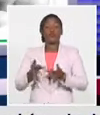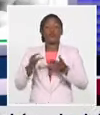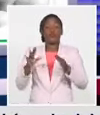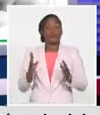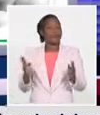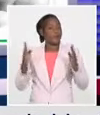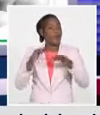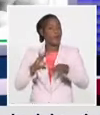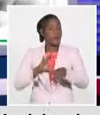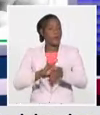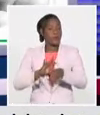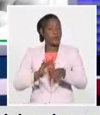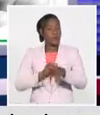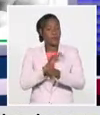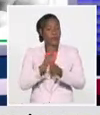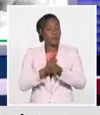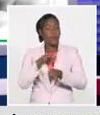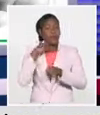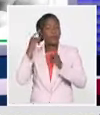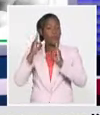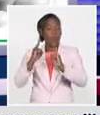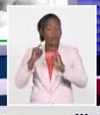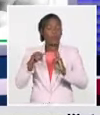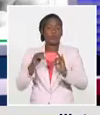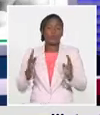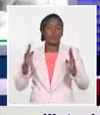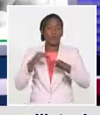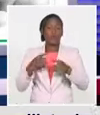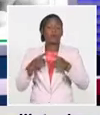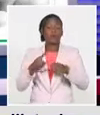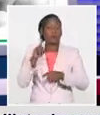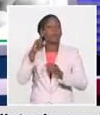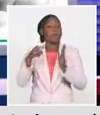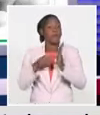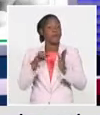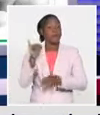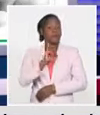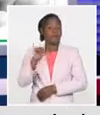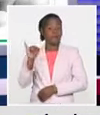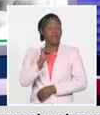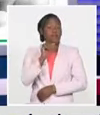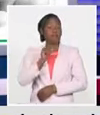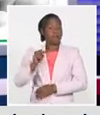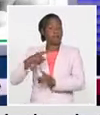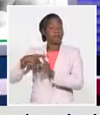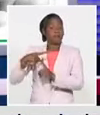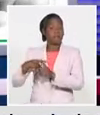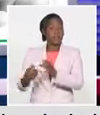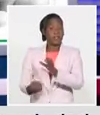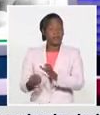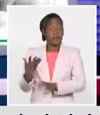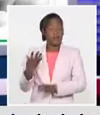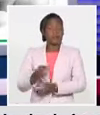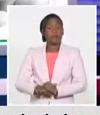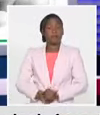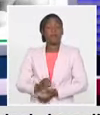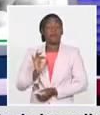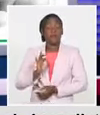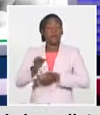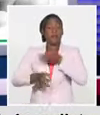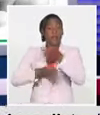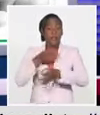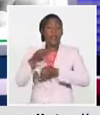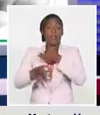se reportan 1066 casos positivos en esta jornada. Y como bien usted decía, en instante estaremos